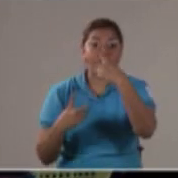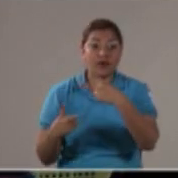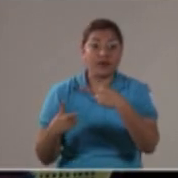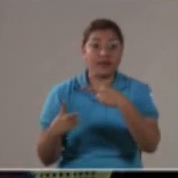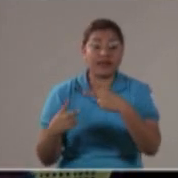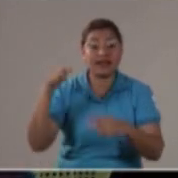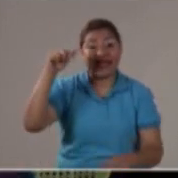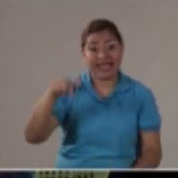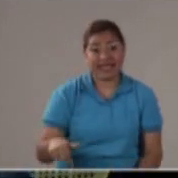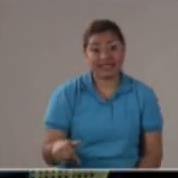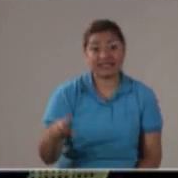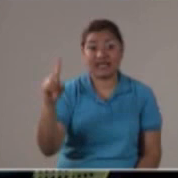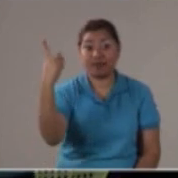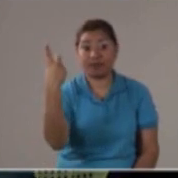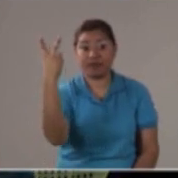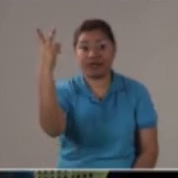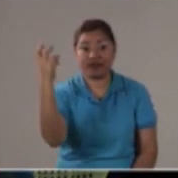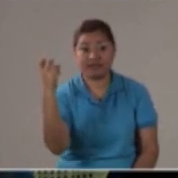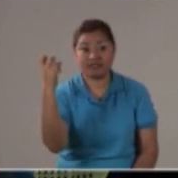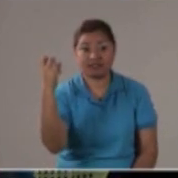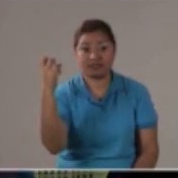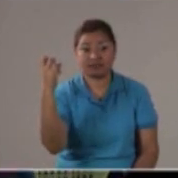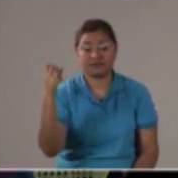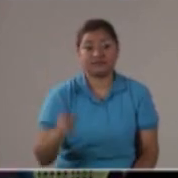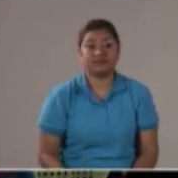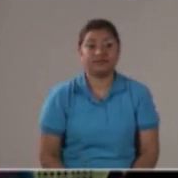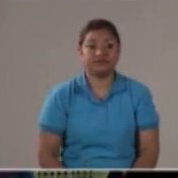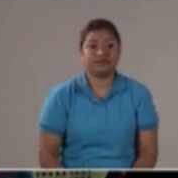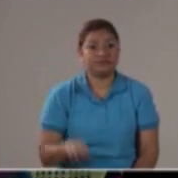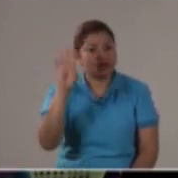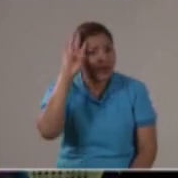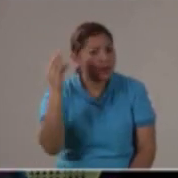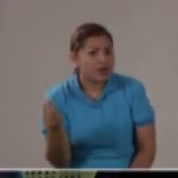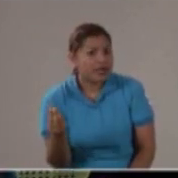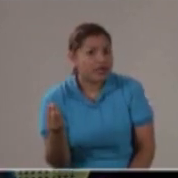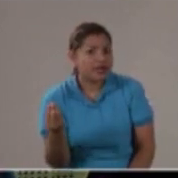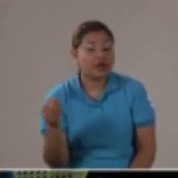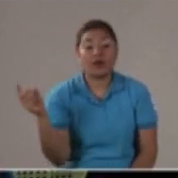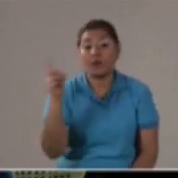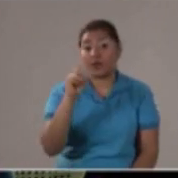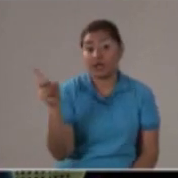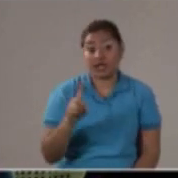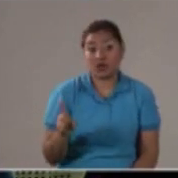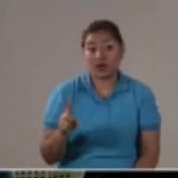vez. ¿Por qué? Porque nunca había venido.